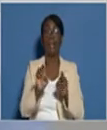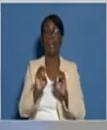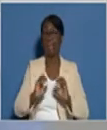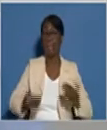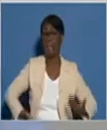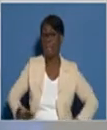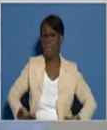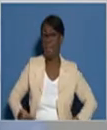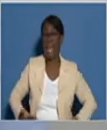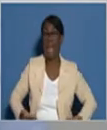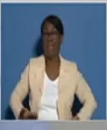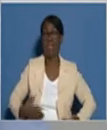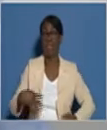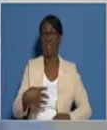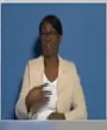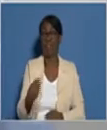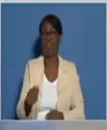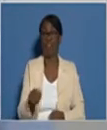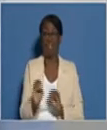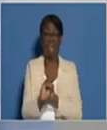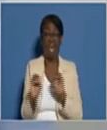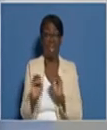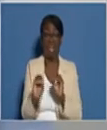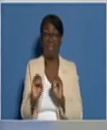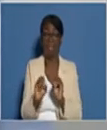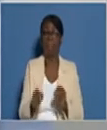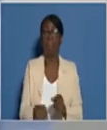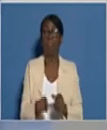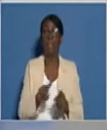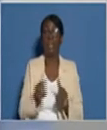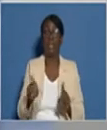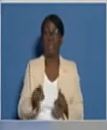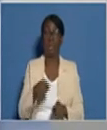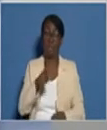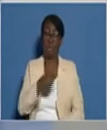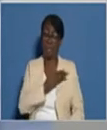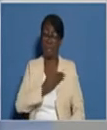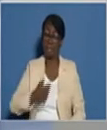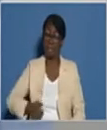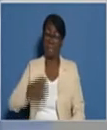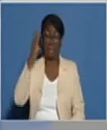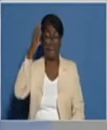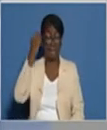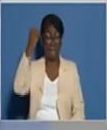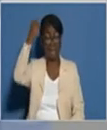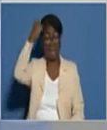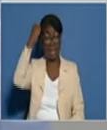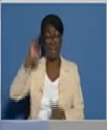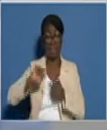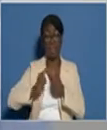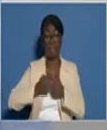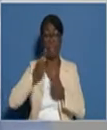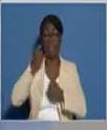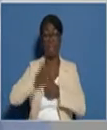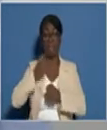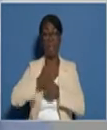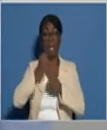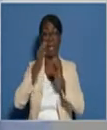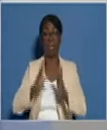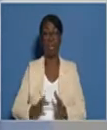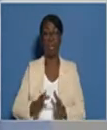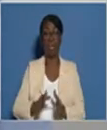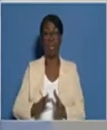equipo de gobierno, liderizado por el señor presidente Laurentino Cortizo, con el primer obrero del país,